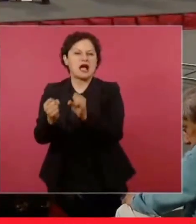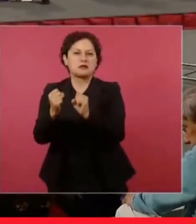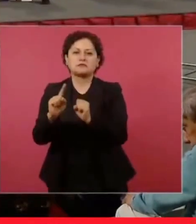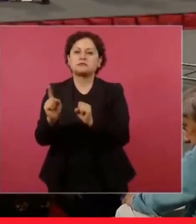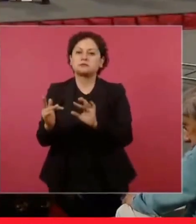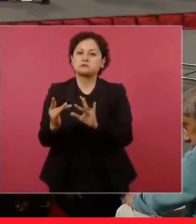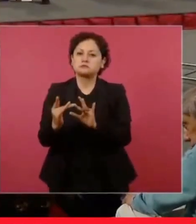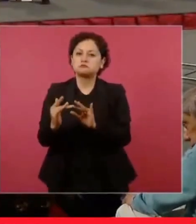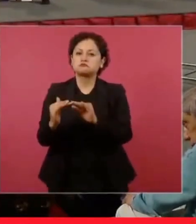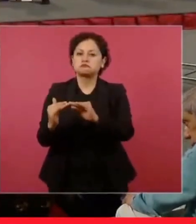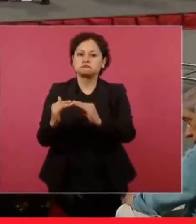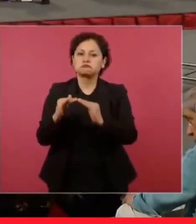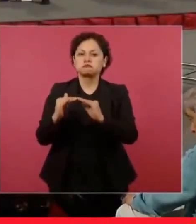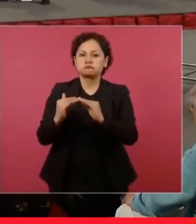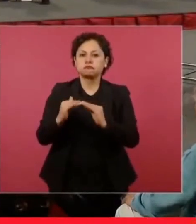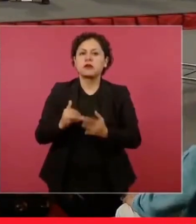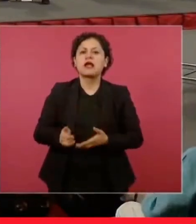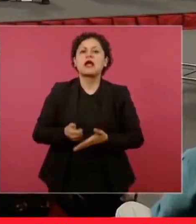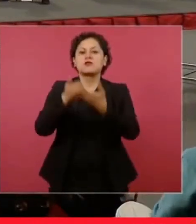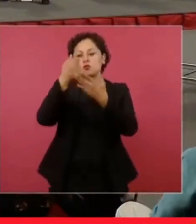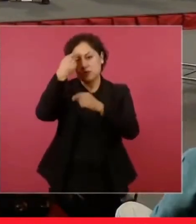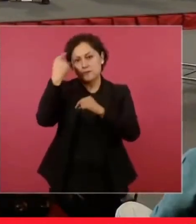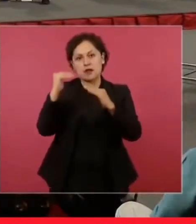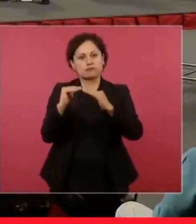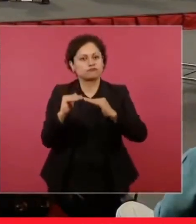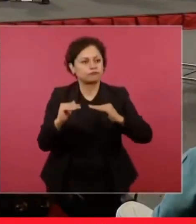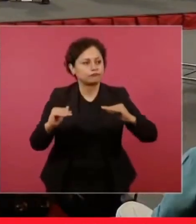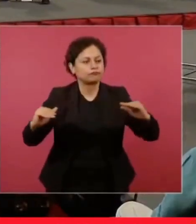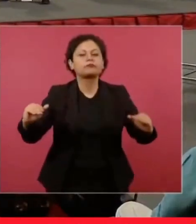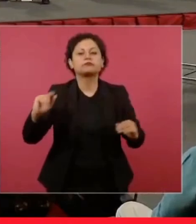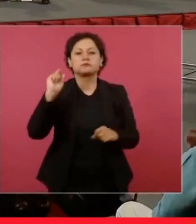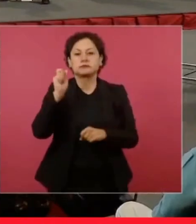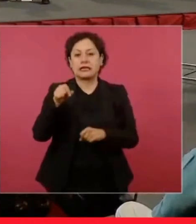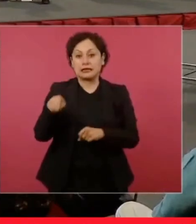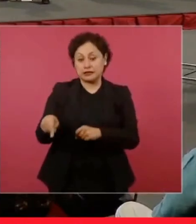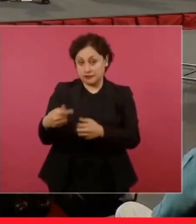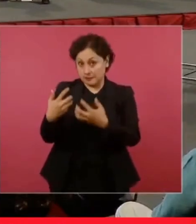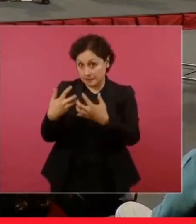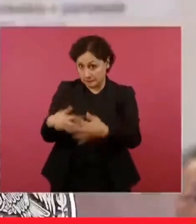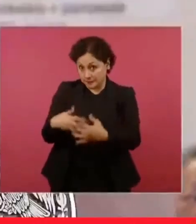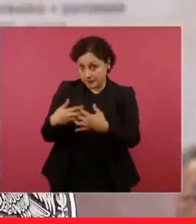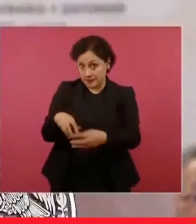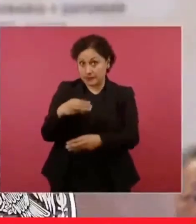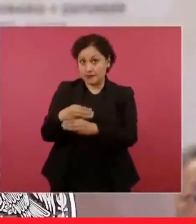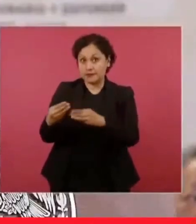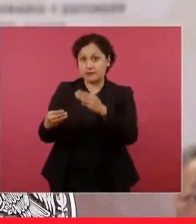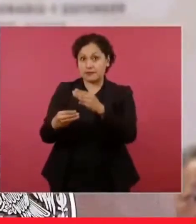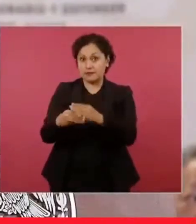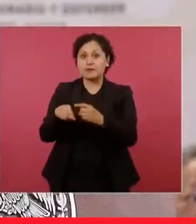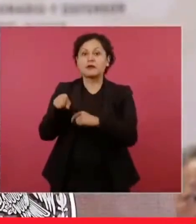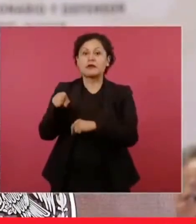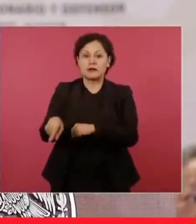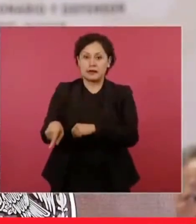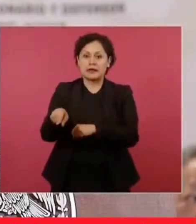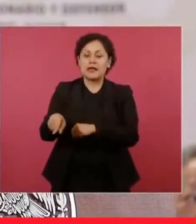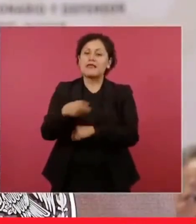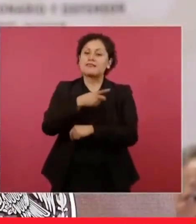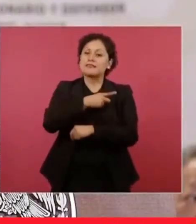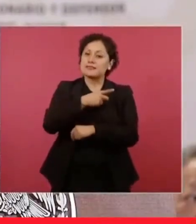estabilidad de la red. Estos equipos se tienen que dar en una inversión donde